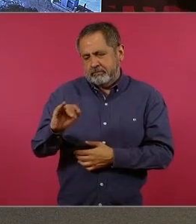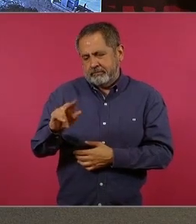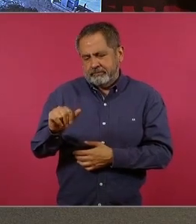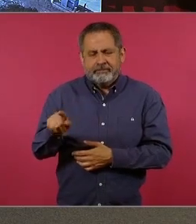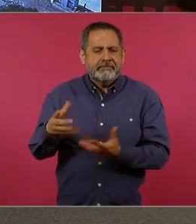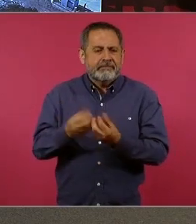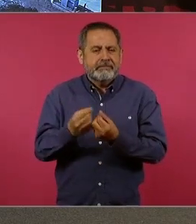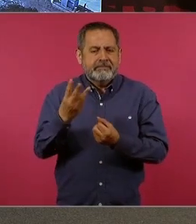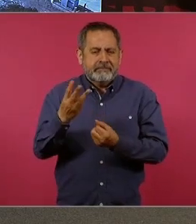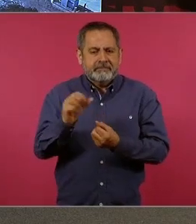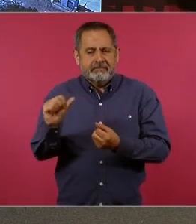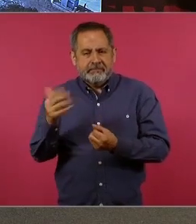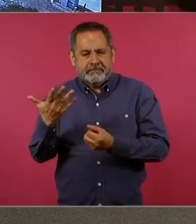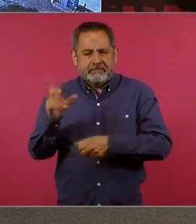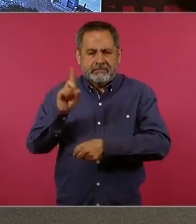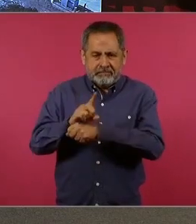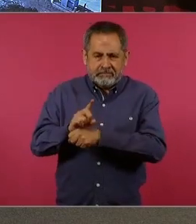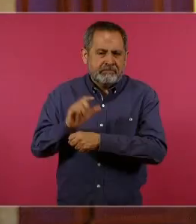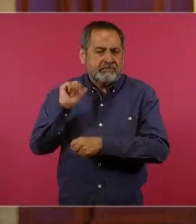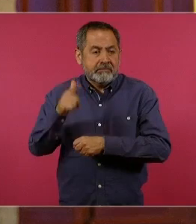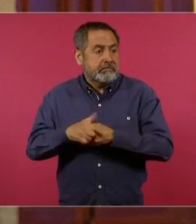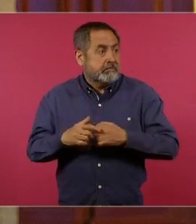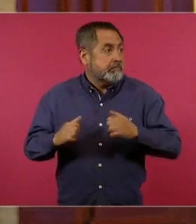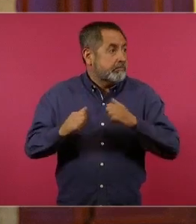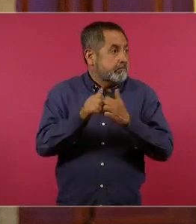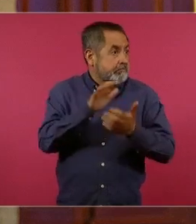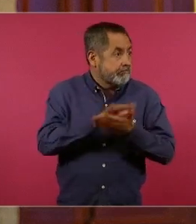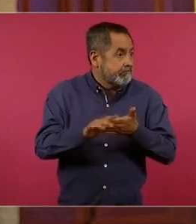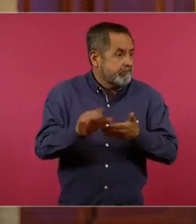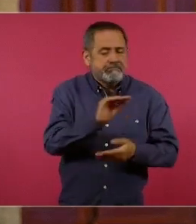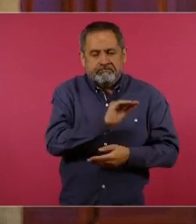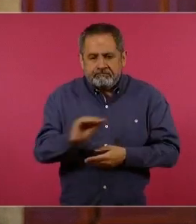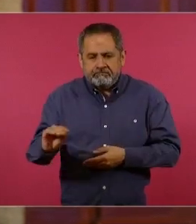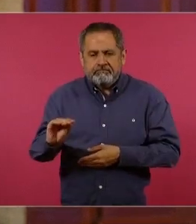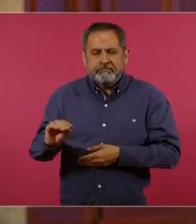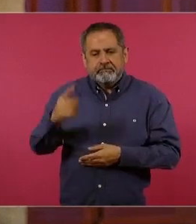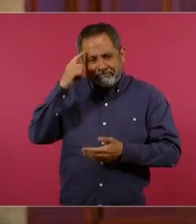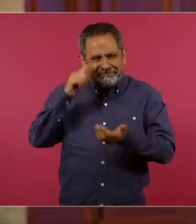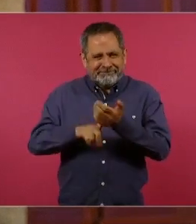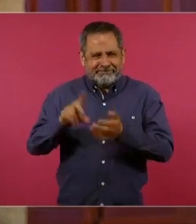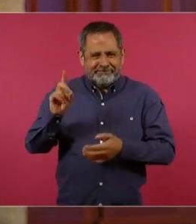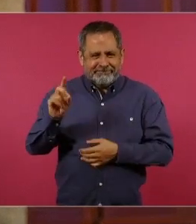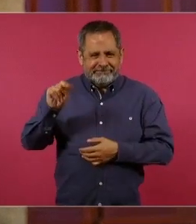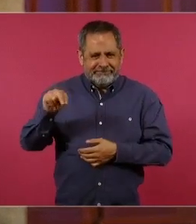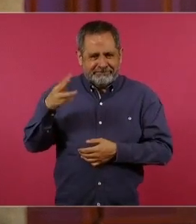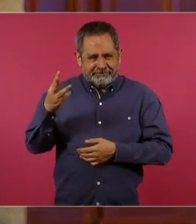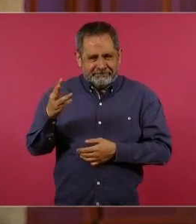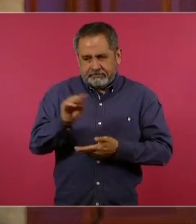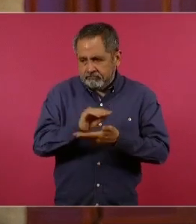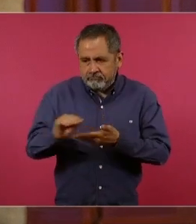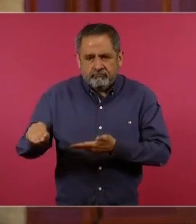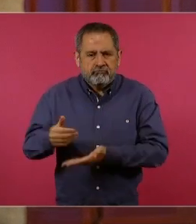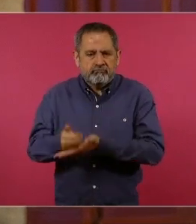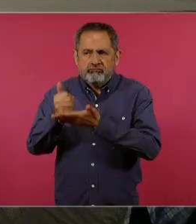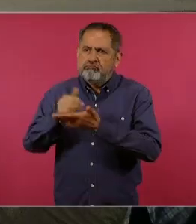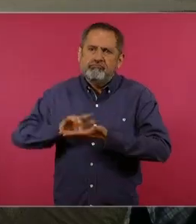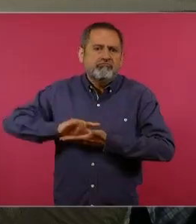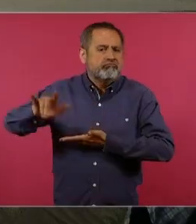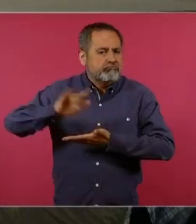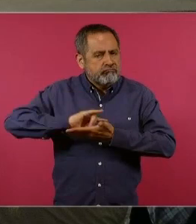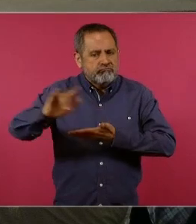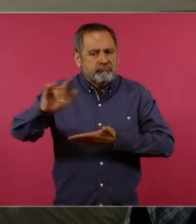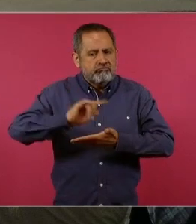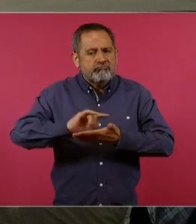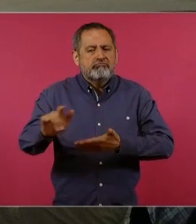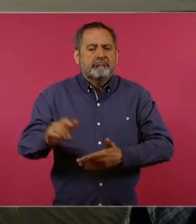de 3 a 5 días para en caso de que haya necesidad de la aplicación del plan DN-3C. La que sigue, por favor.